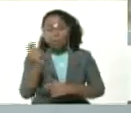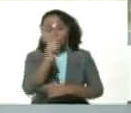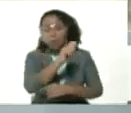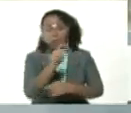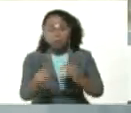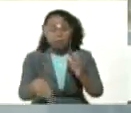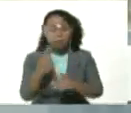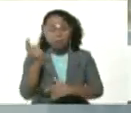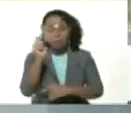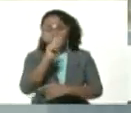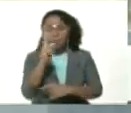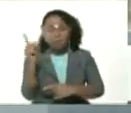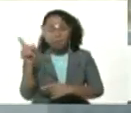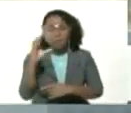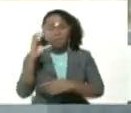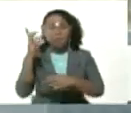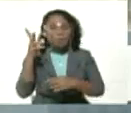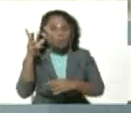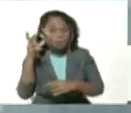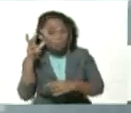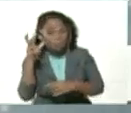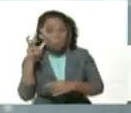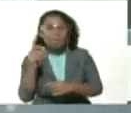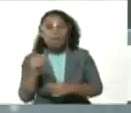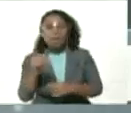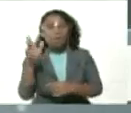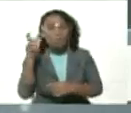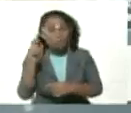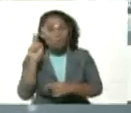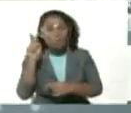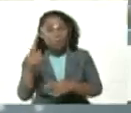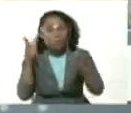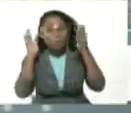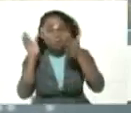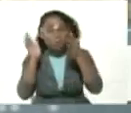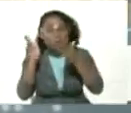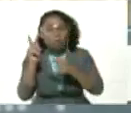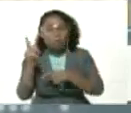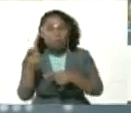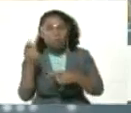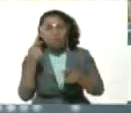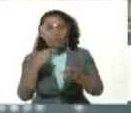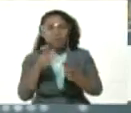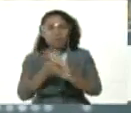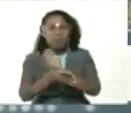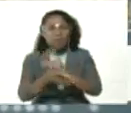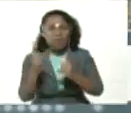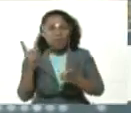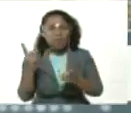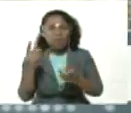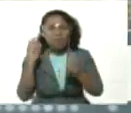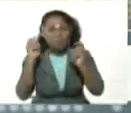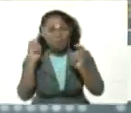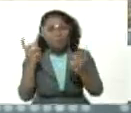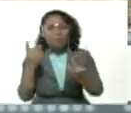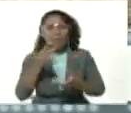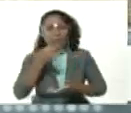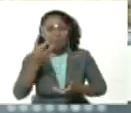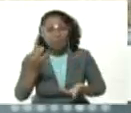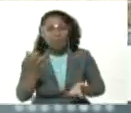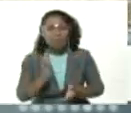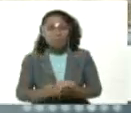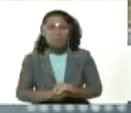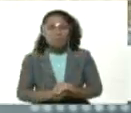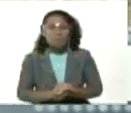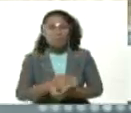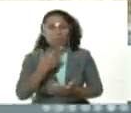mes, los CPT, escucharlos. Escuchar sus sugerencias, sus críticas, sus cuestionamientos, sus verdades,